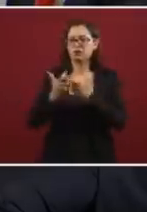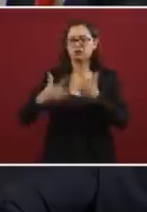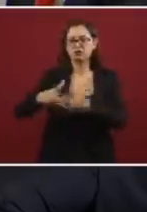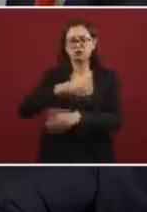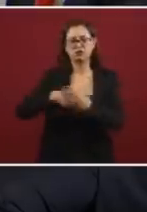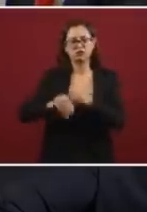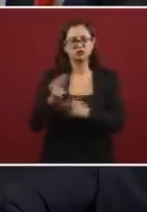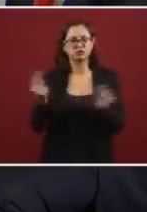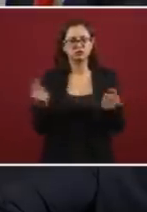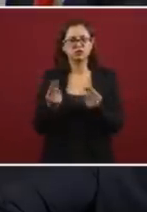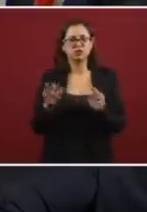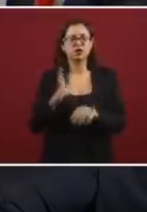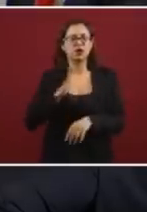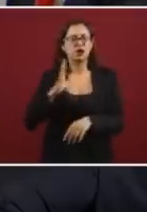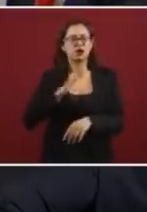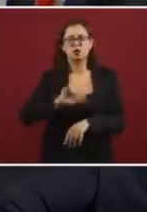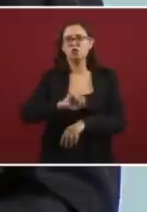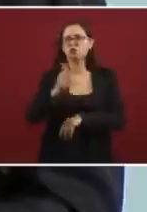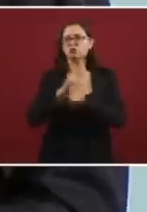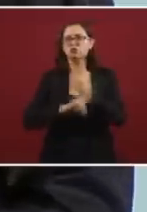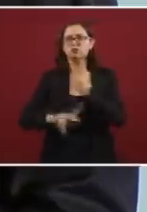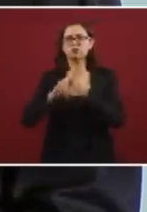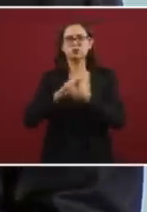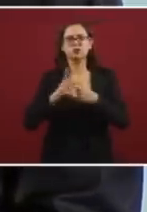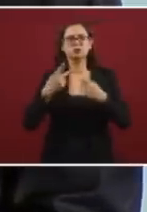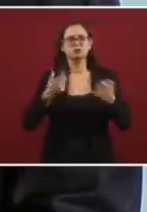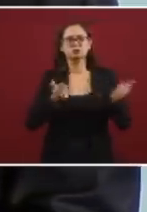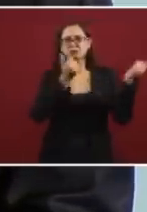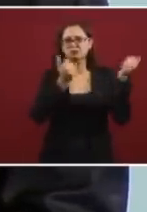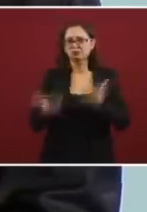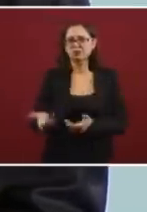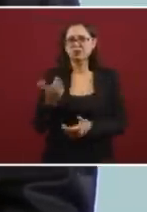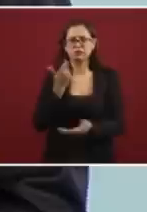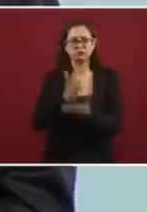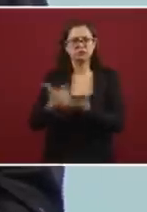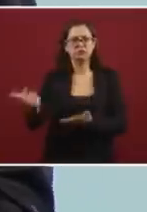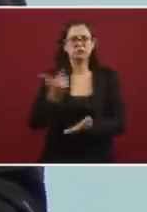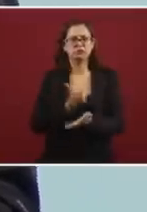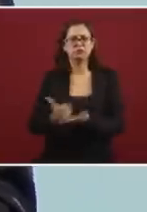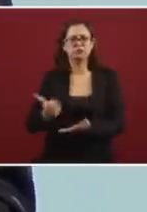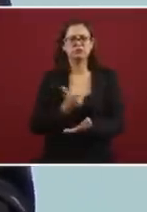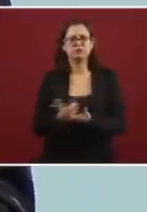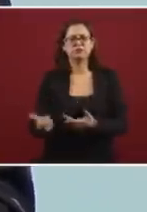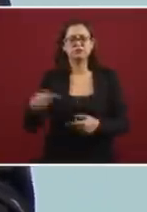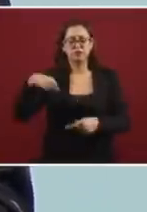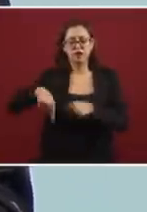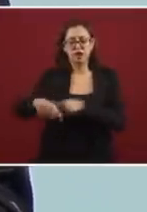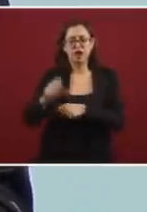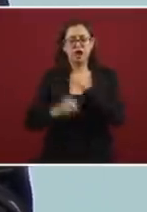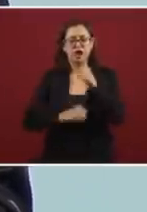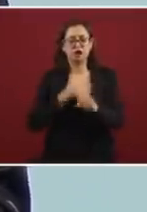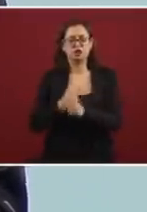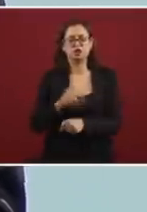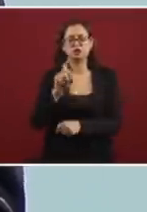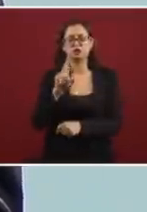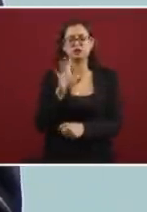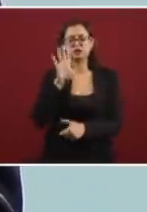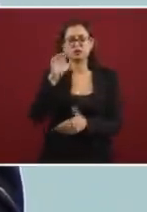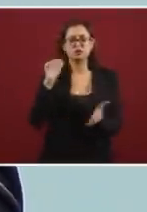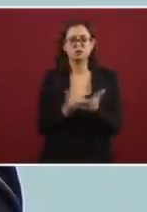llegada de remesas que este año calculamos 35 mil millones de